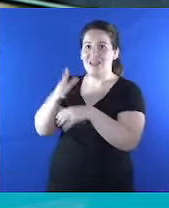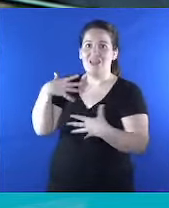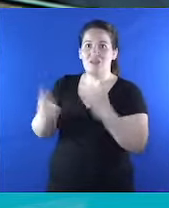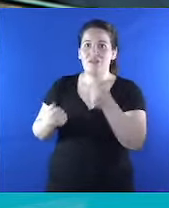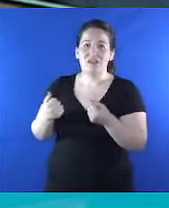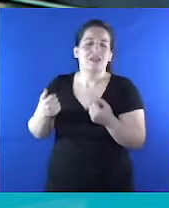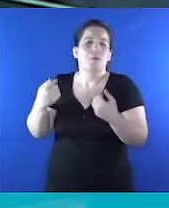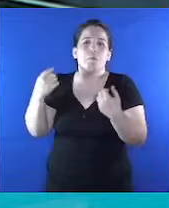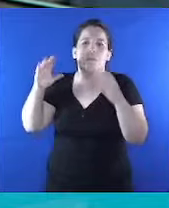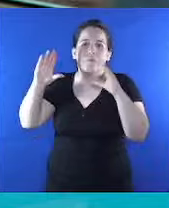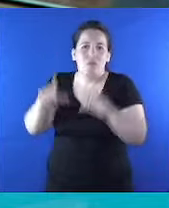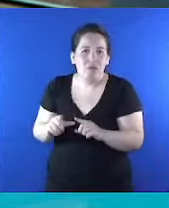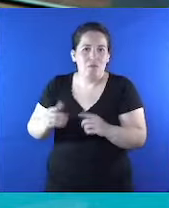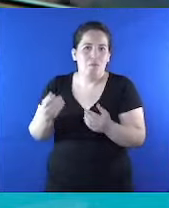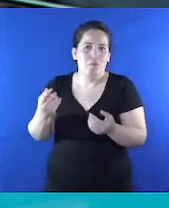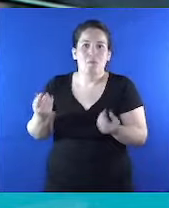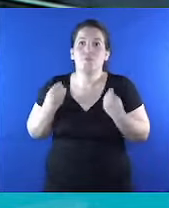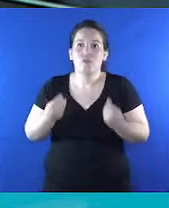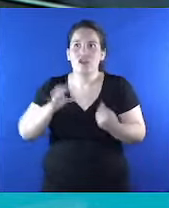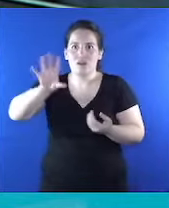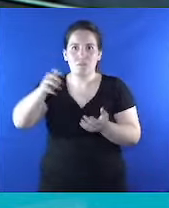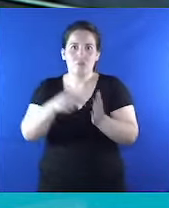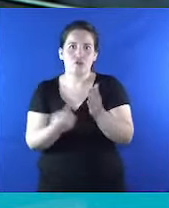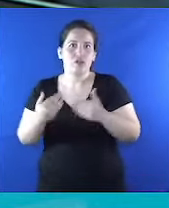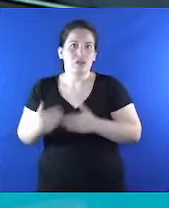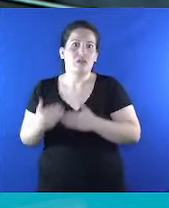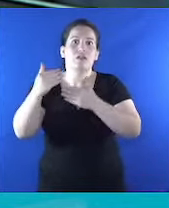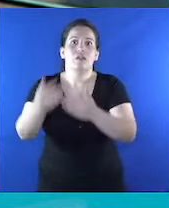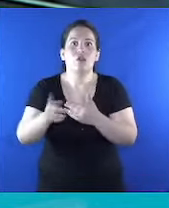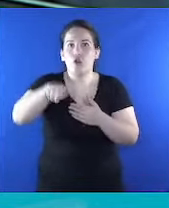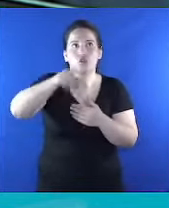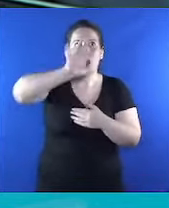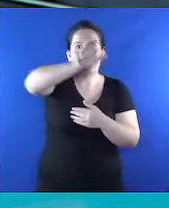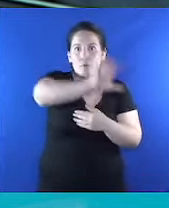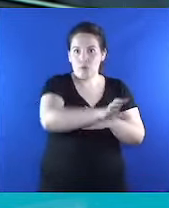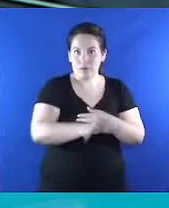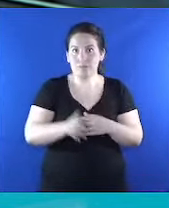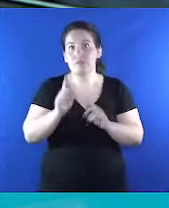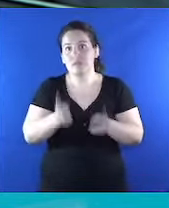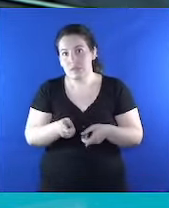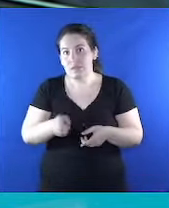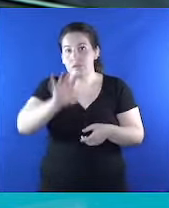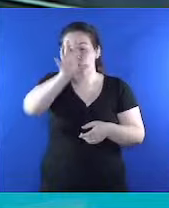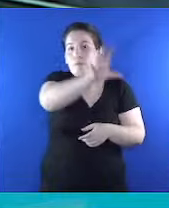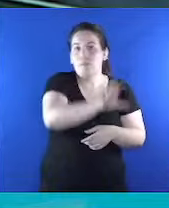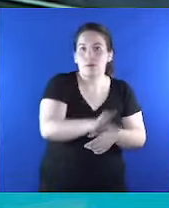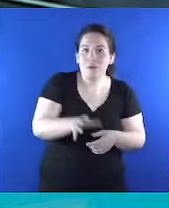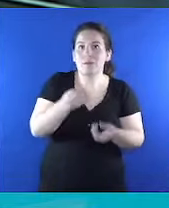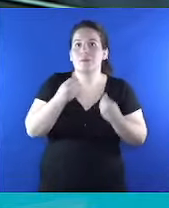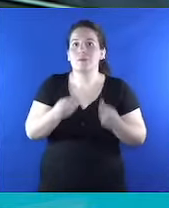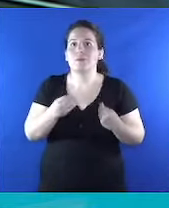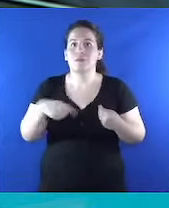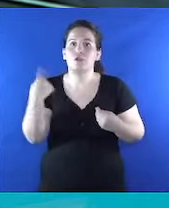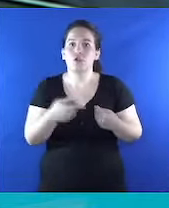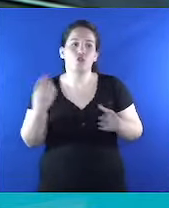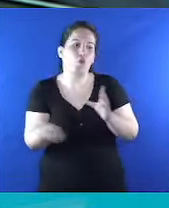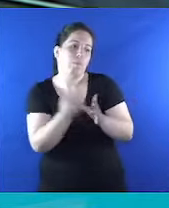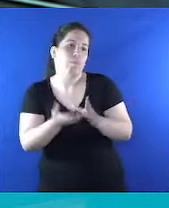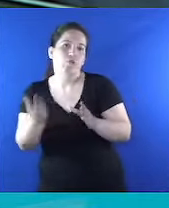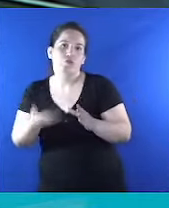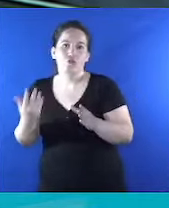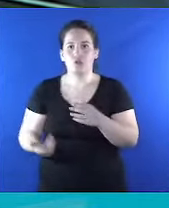que está postergada respecto al resto de las provincias de la nación porque también estamos postergados en término de lo que producimos y lo que nos